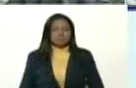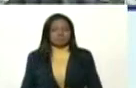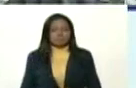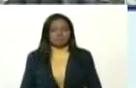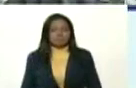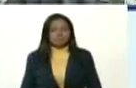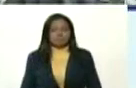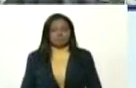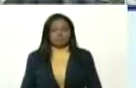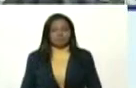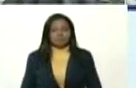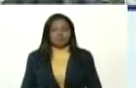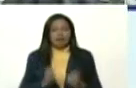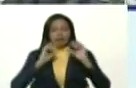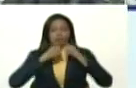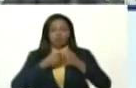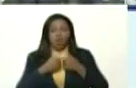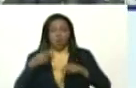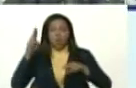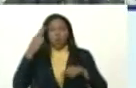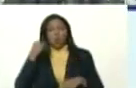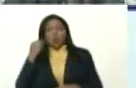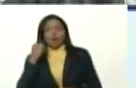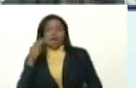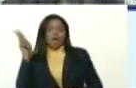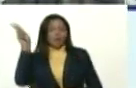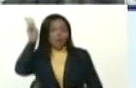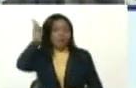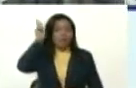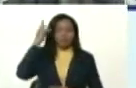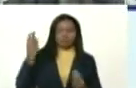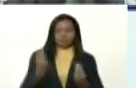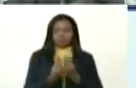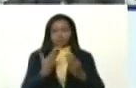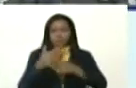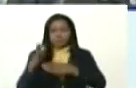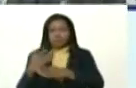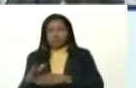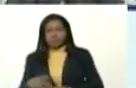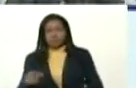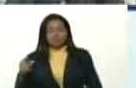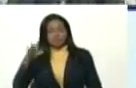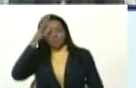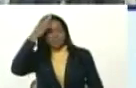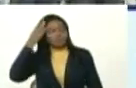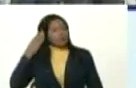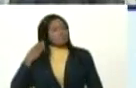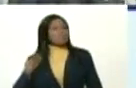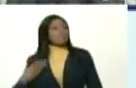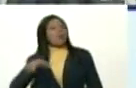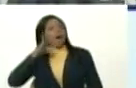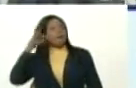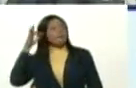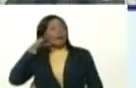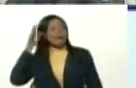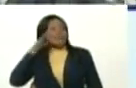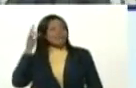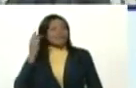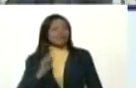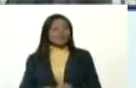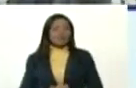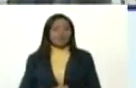india, para lo que salga. Y la catira, ya está, mira. La